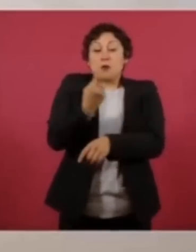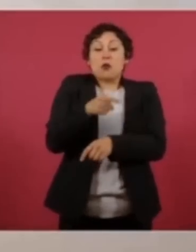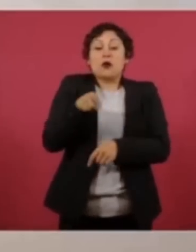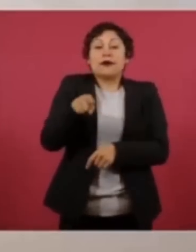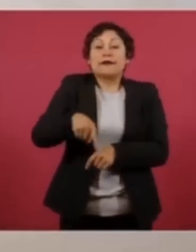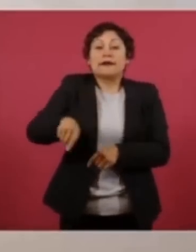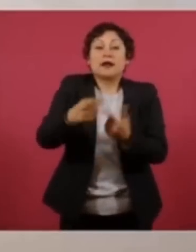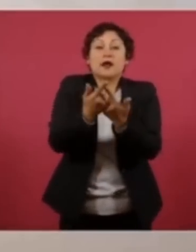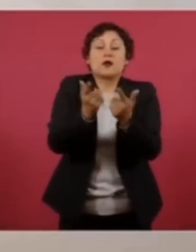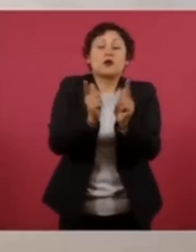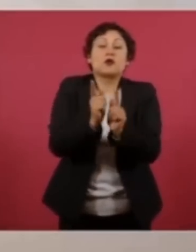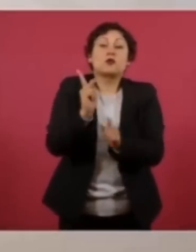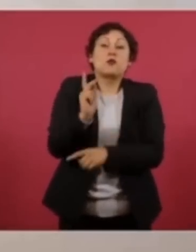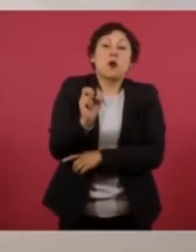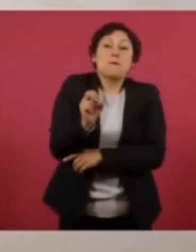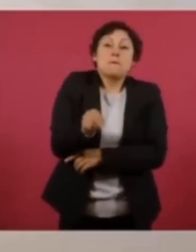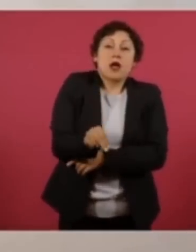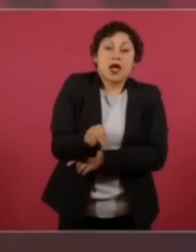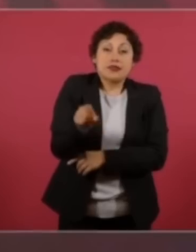de